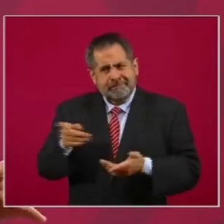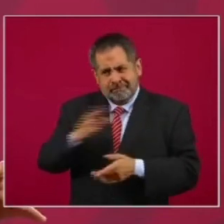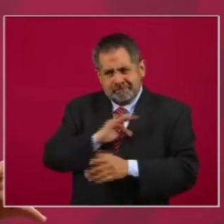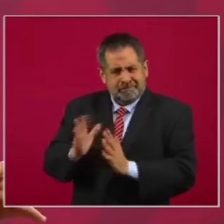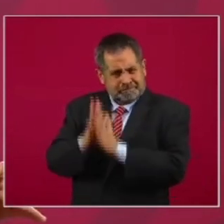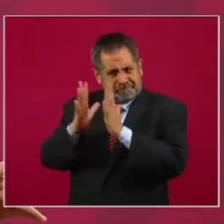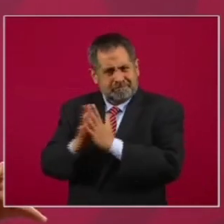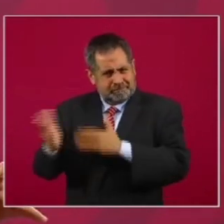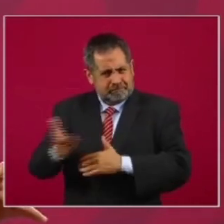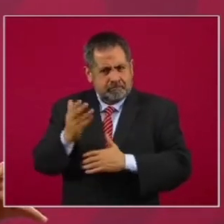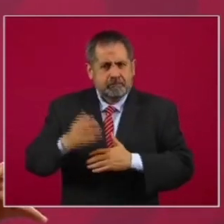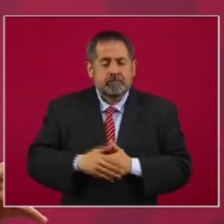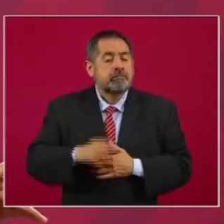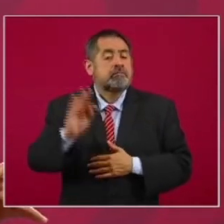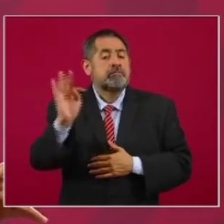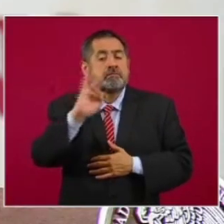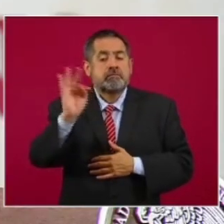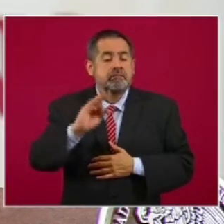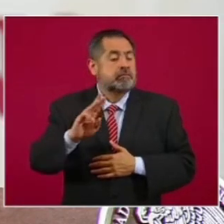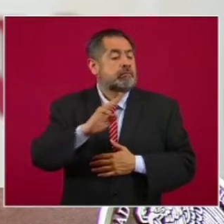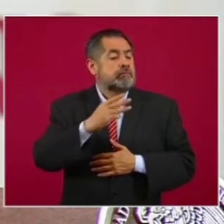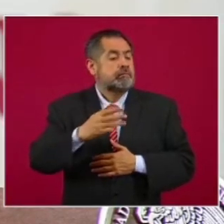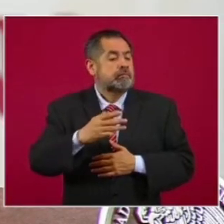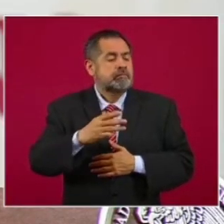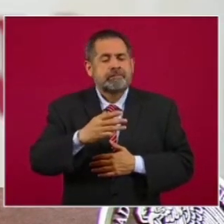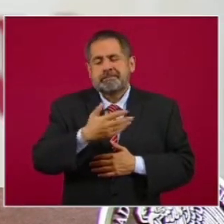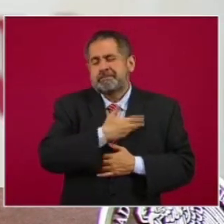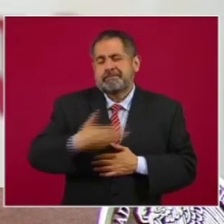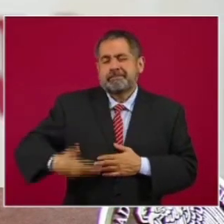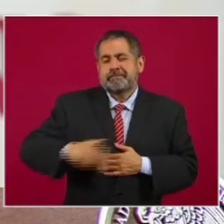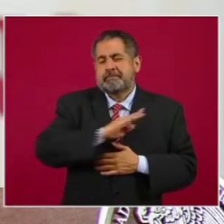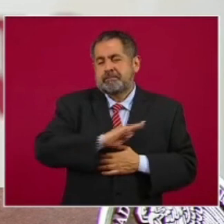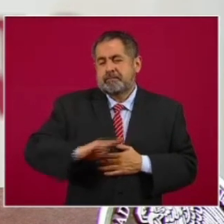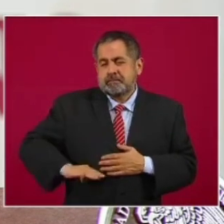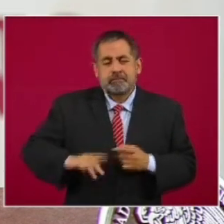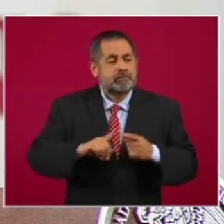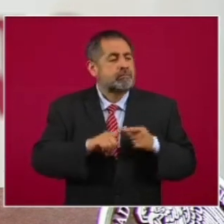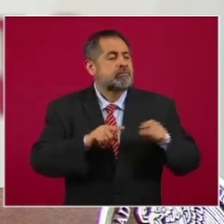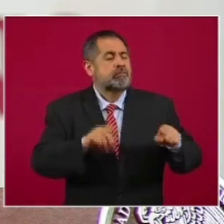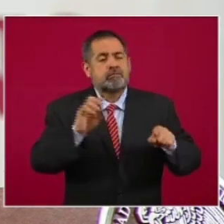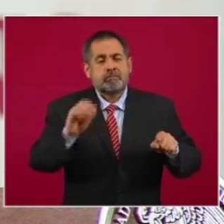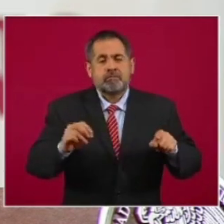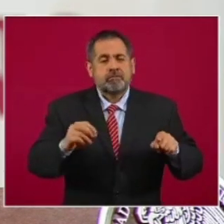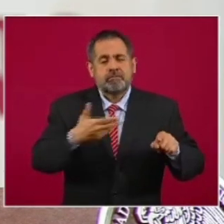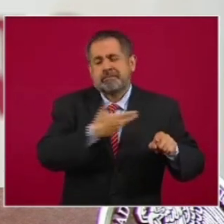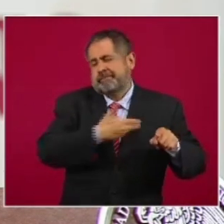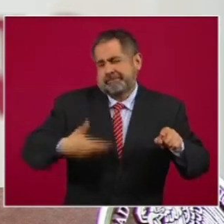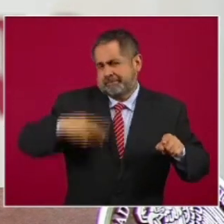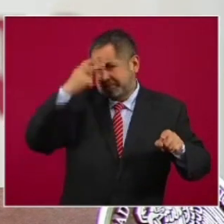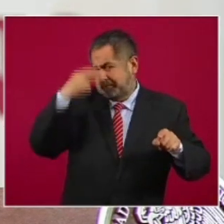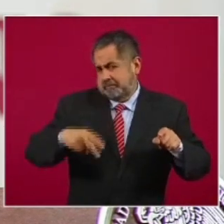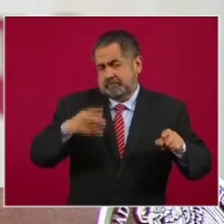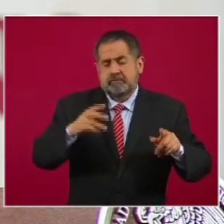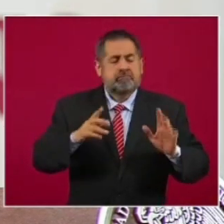Imagínense si un presidente municipal, un gobernador, un presidente de la República llega al cargo